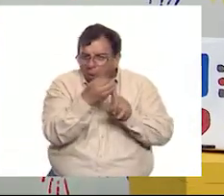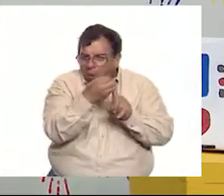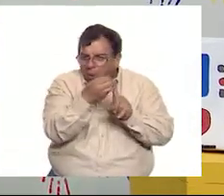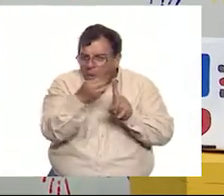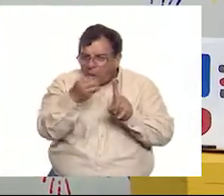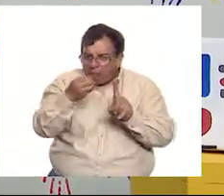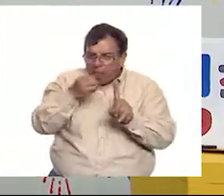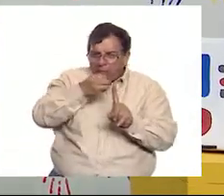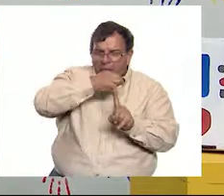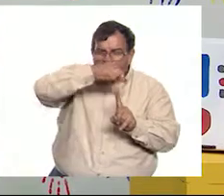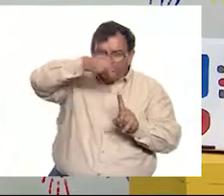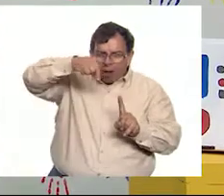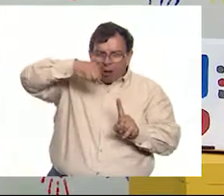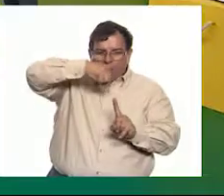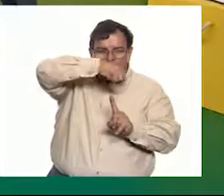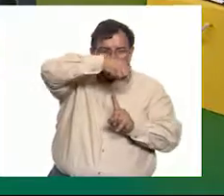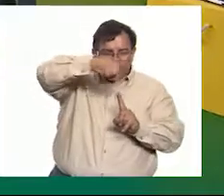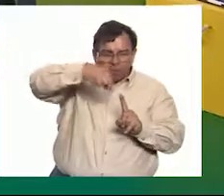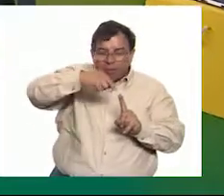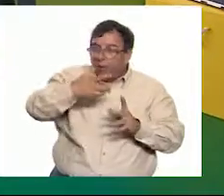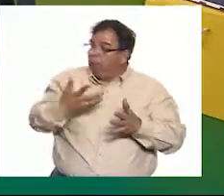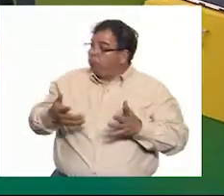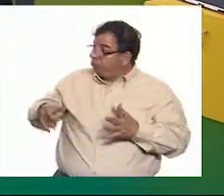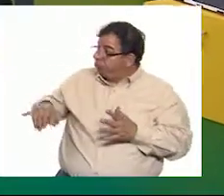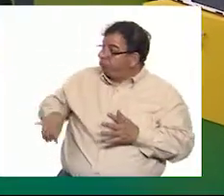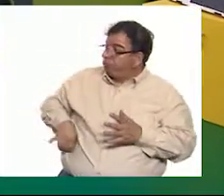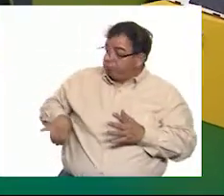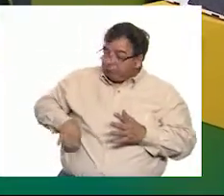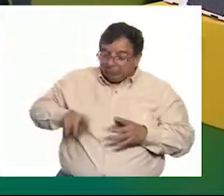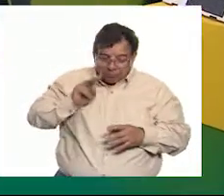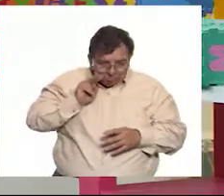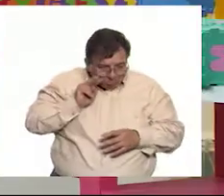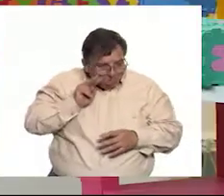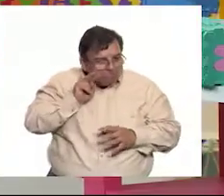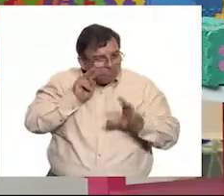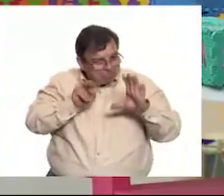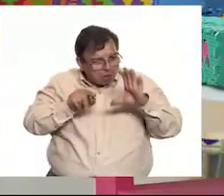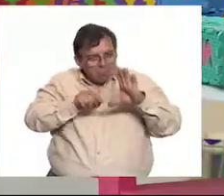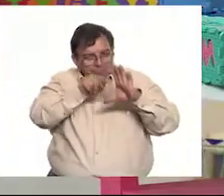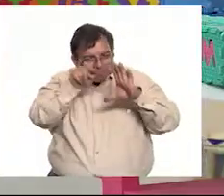en espiral. Ay, eso está muy interesante. Sí se ve muy claramente cómo está